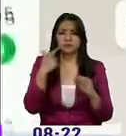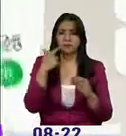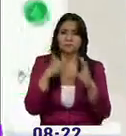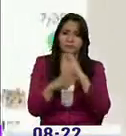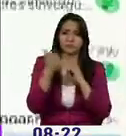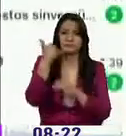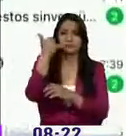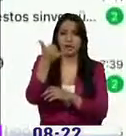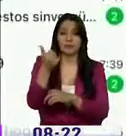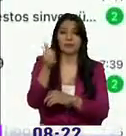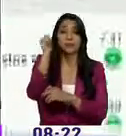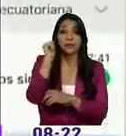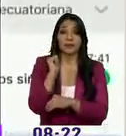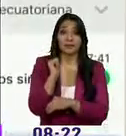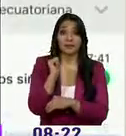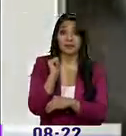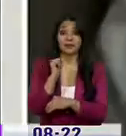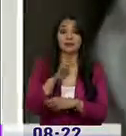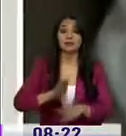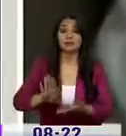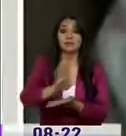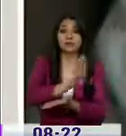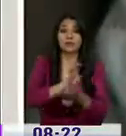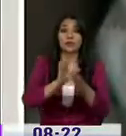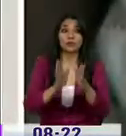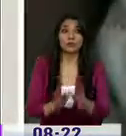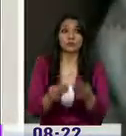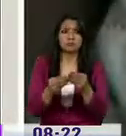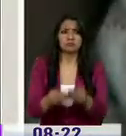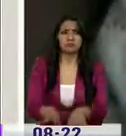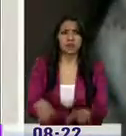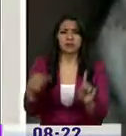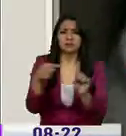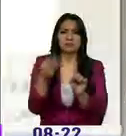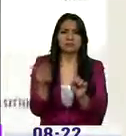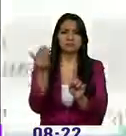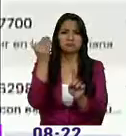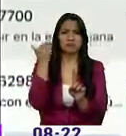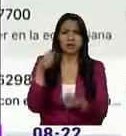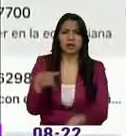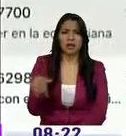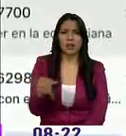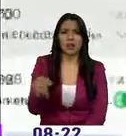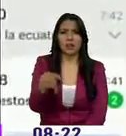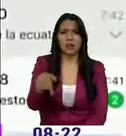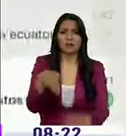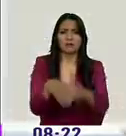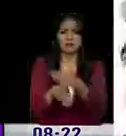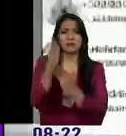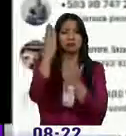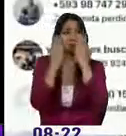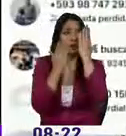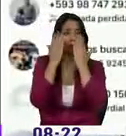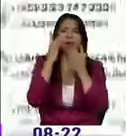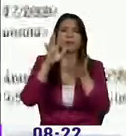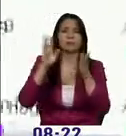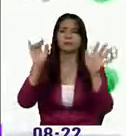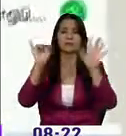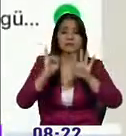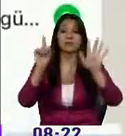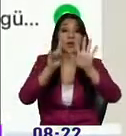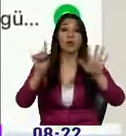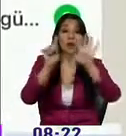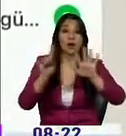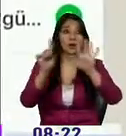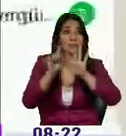099-4897-700. Se perdieron ayer en la ecuatoriana. Este es uno de ellos, me parece que uno de ellos andaba por los túneles de San Juan, ¿se acuerdan? Miren, y